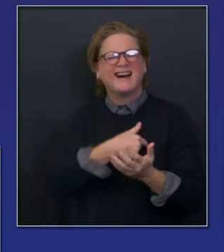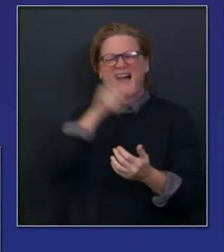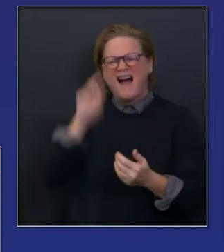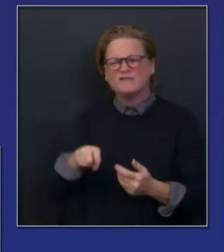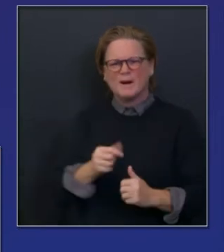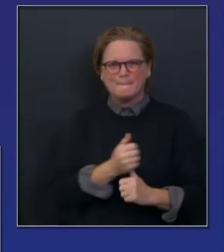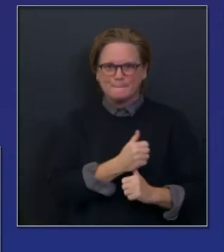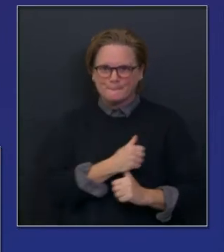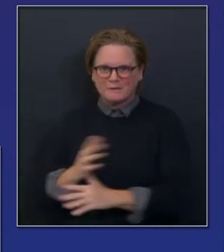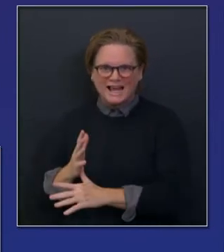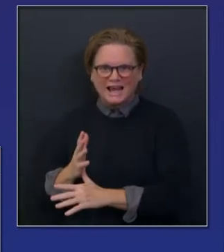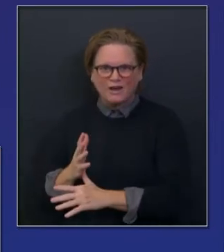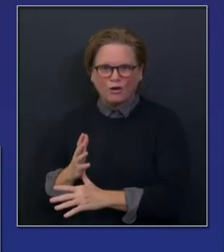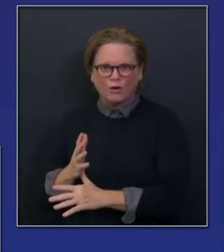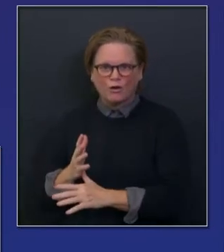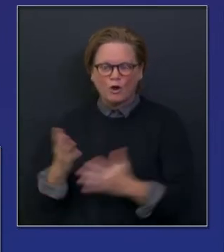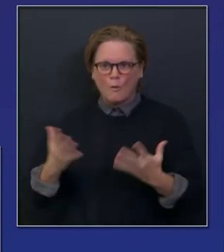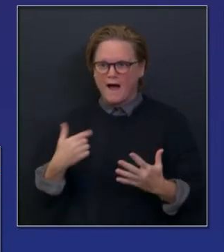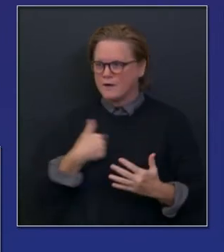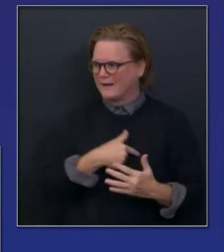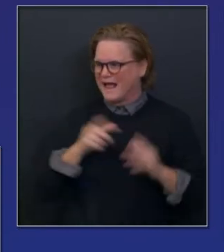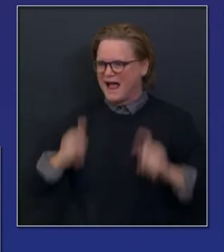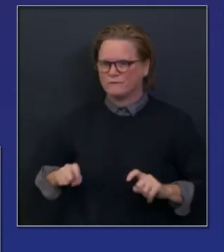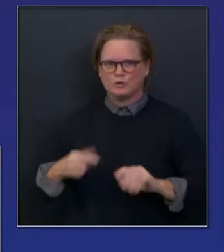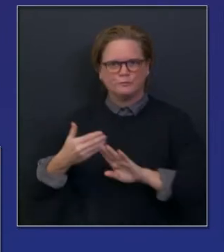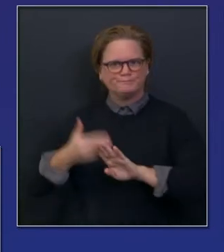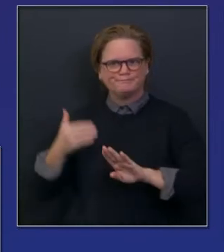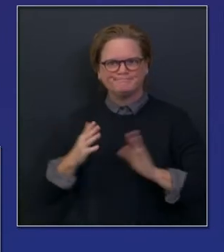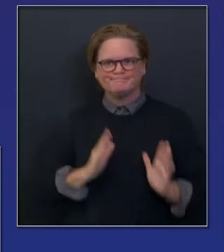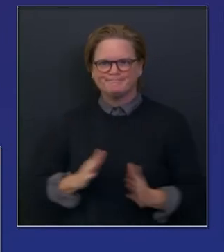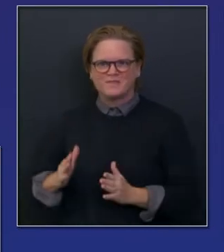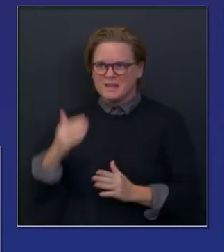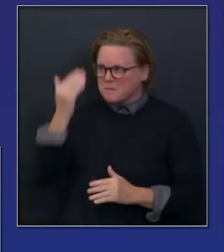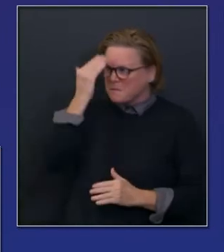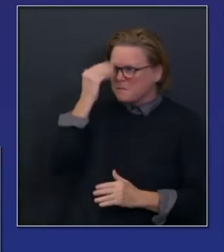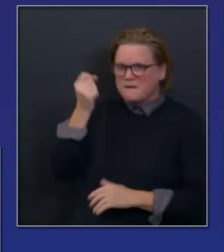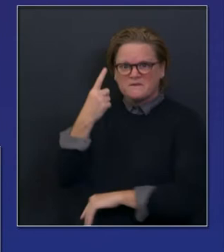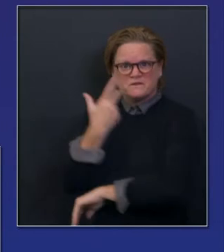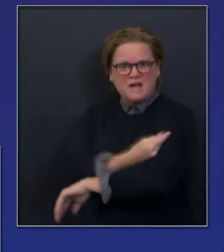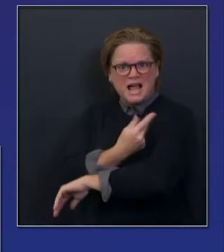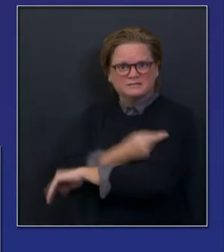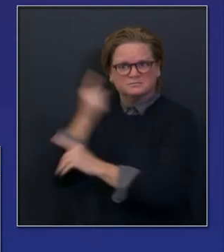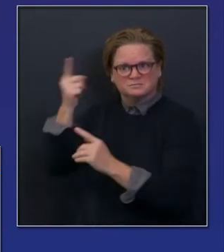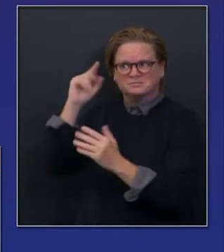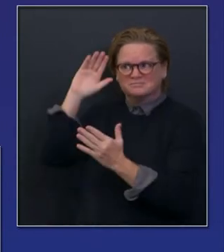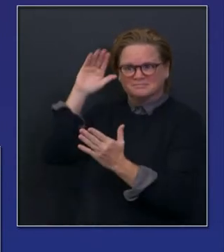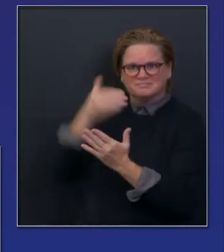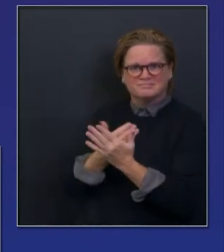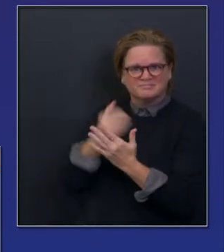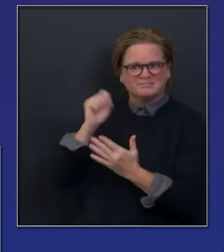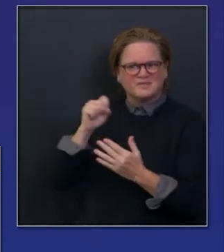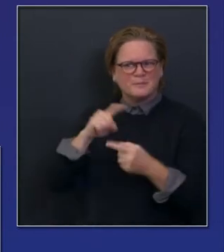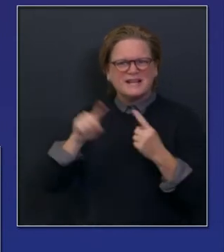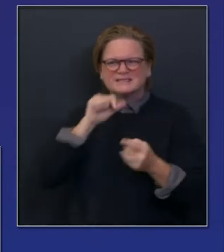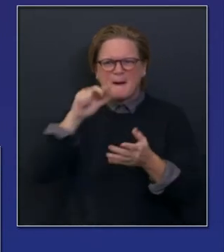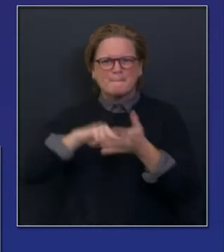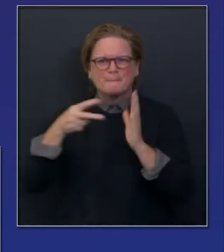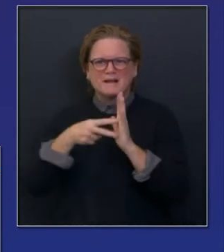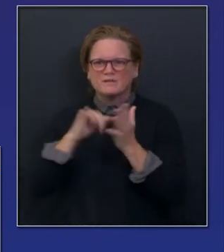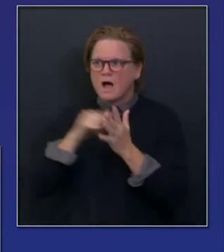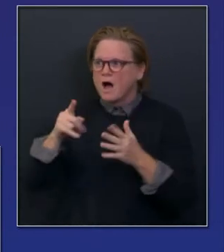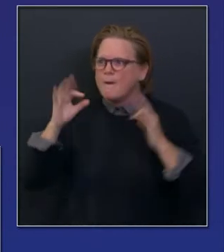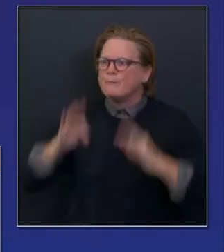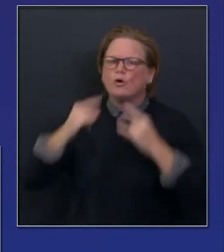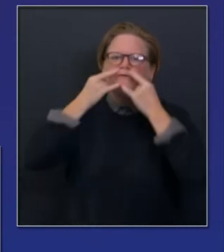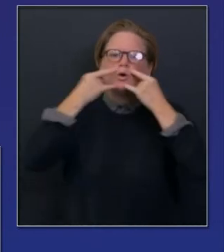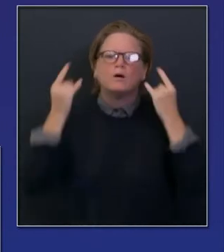hacer, si no aprovechamos la vacuna cuando podamos, si no seguimos utilizando la